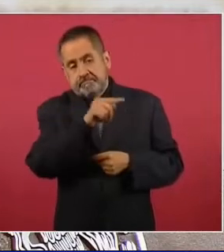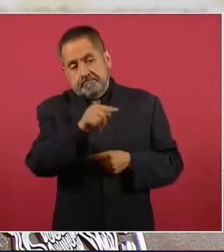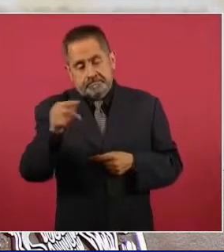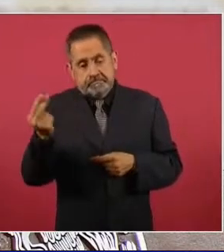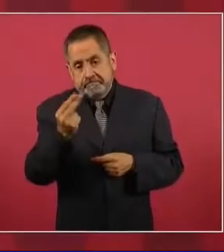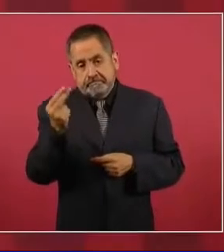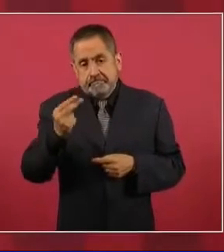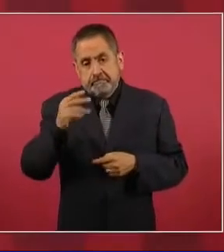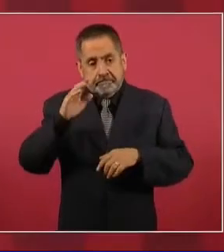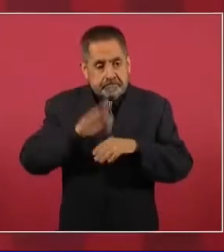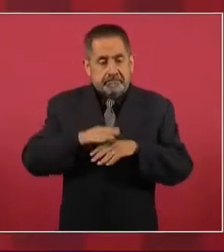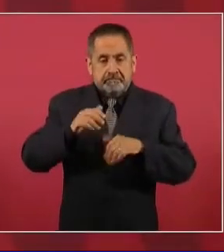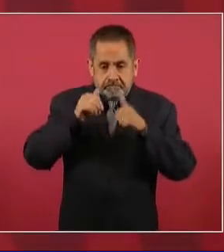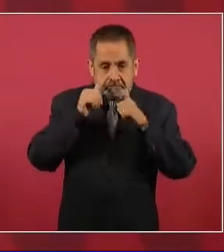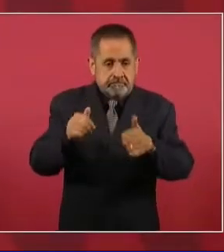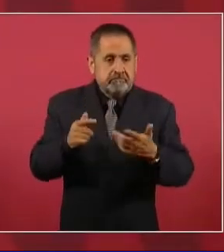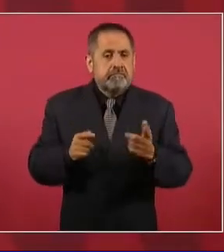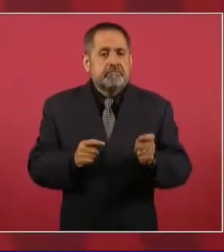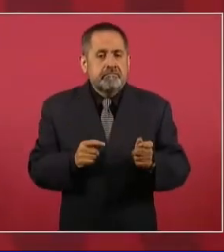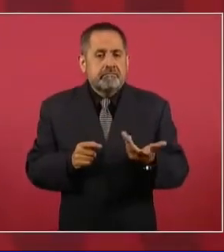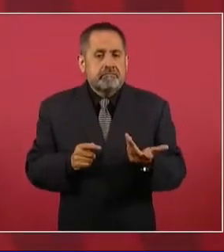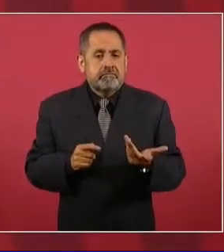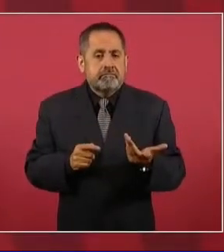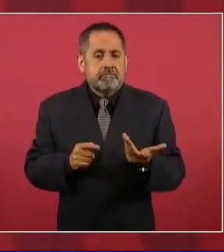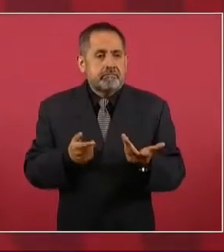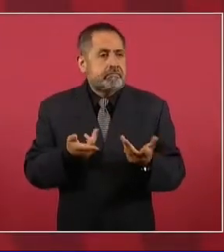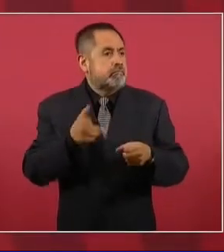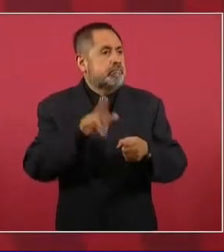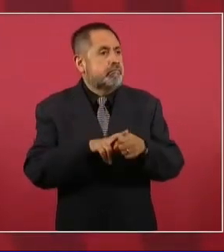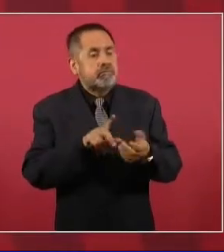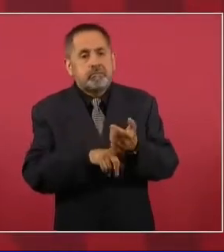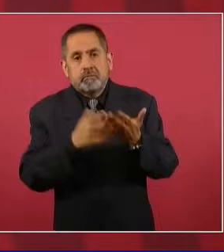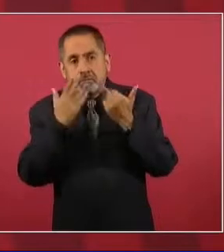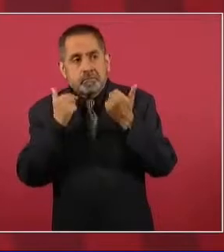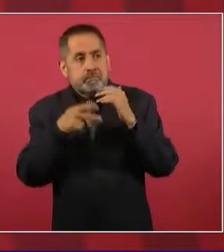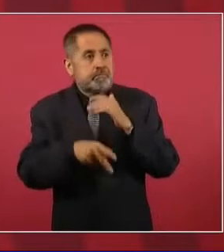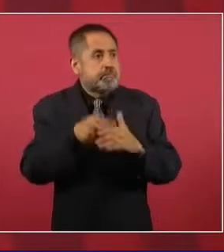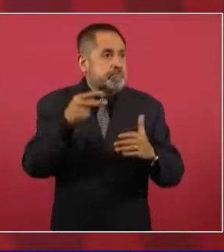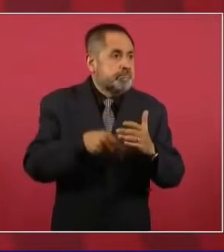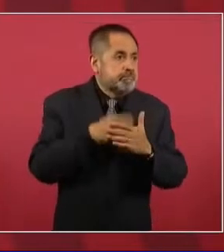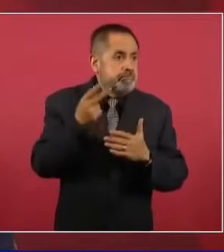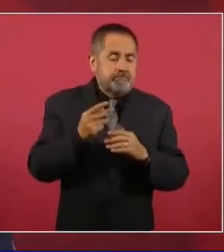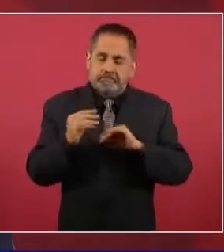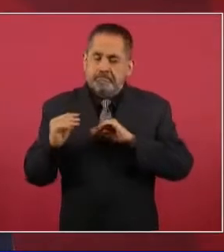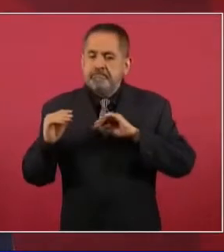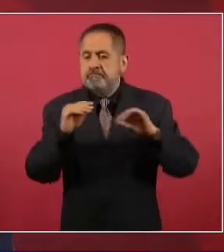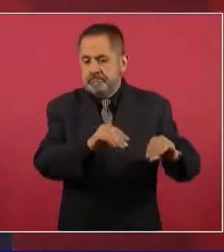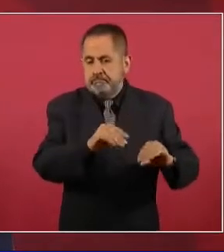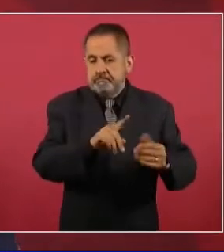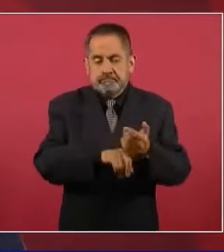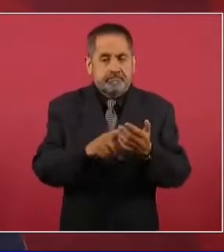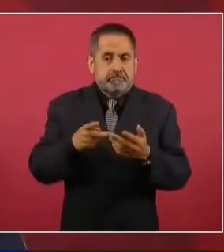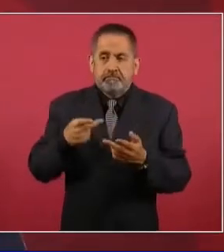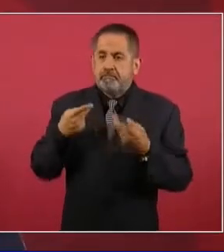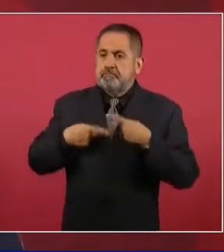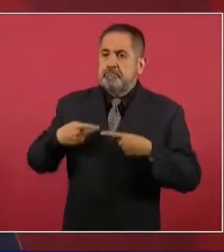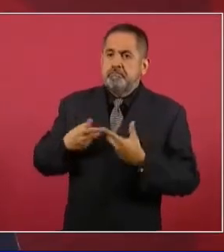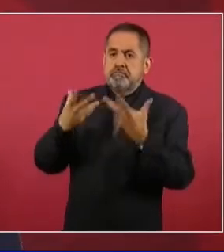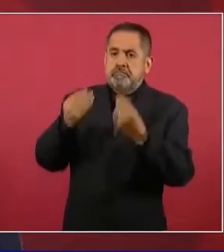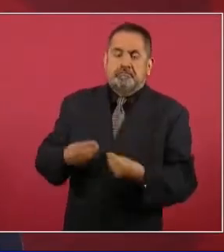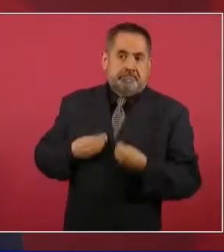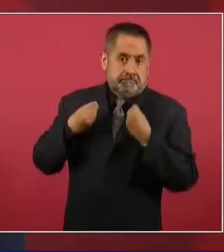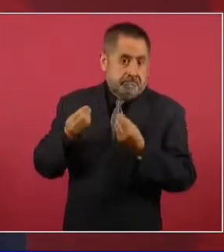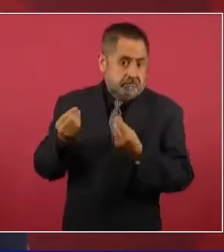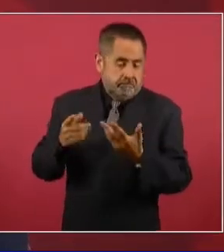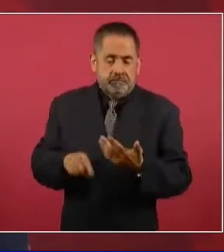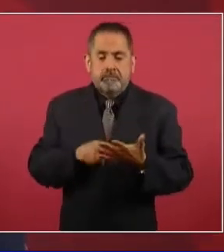por la falta de capacidad hospitalaria en esa ciudad, que al mismo tiempo pues tiene una derechohabiencia muy grande. En el